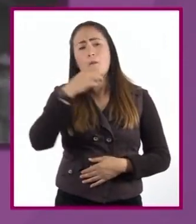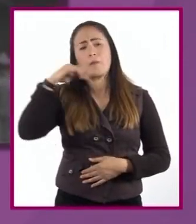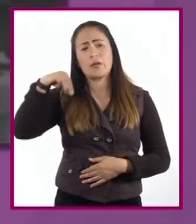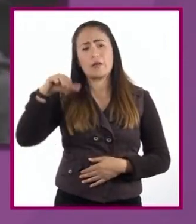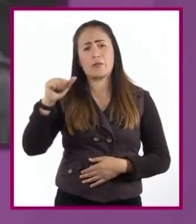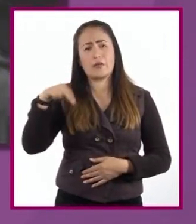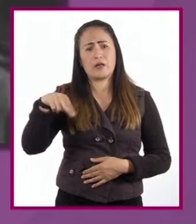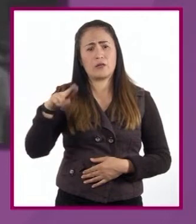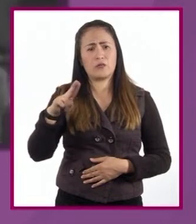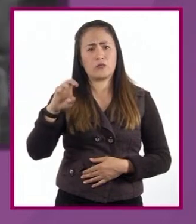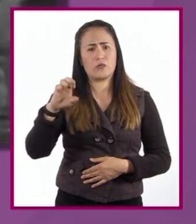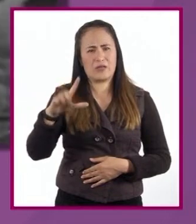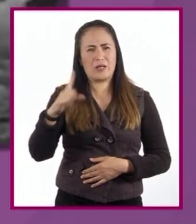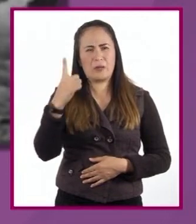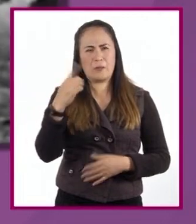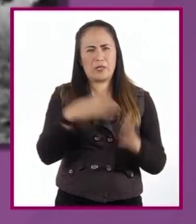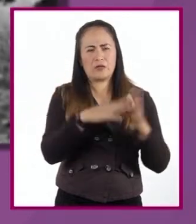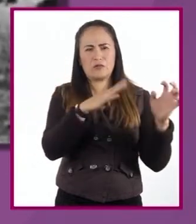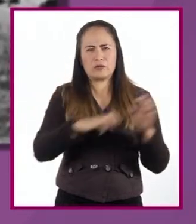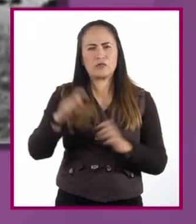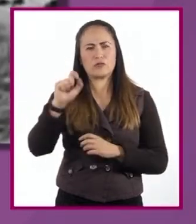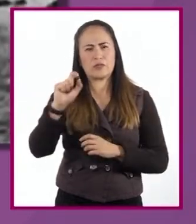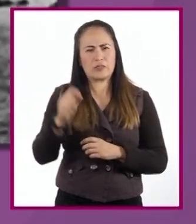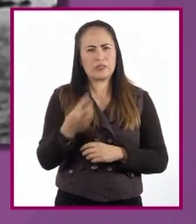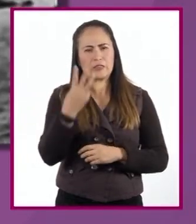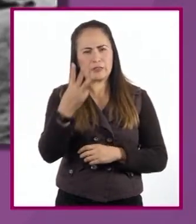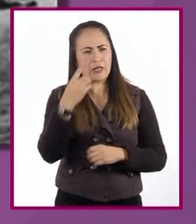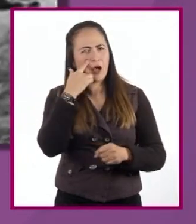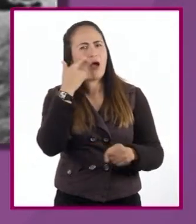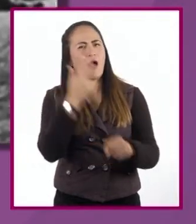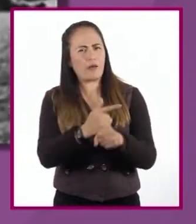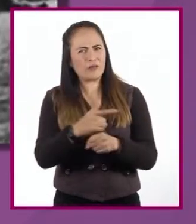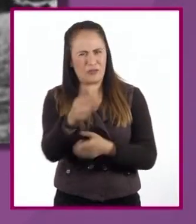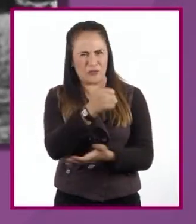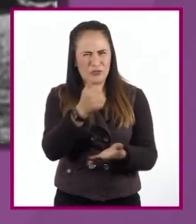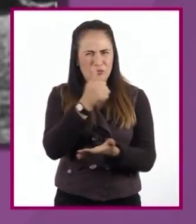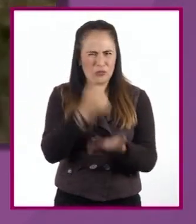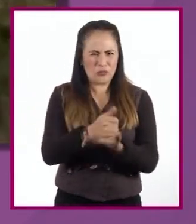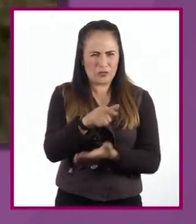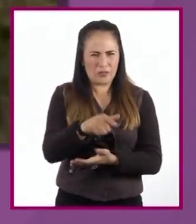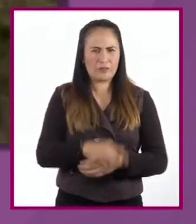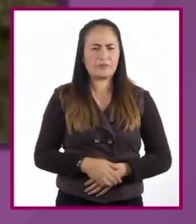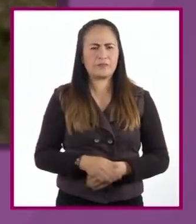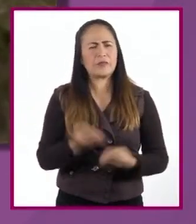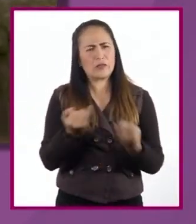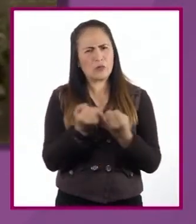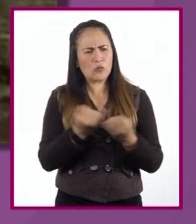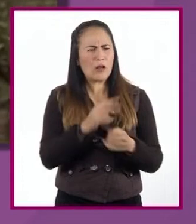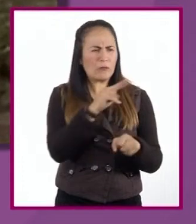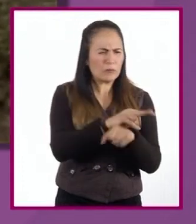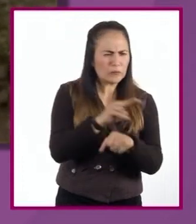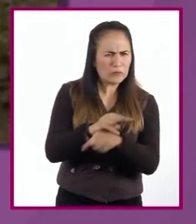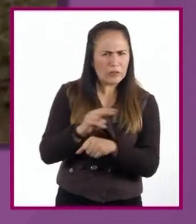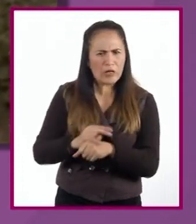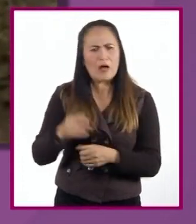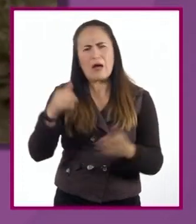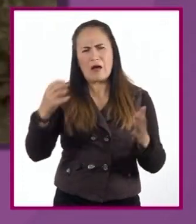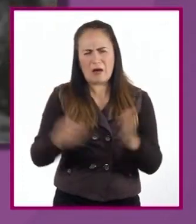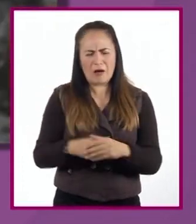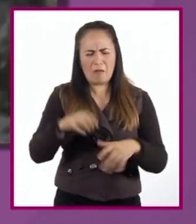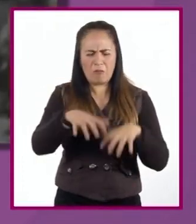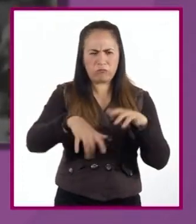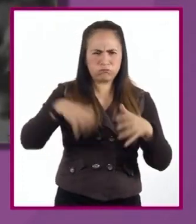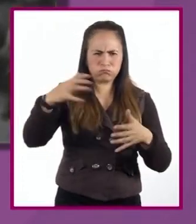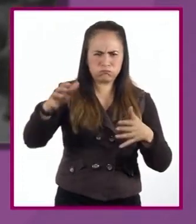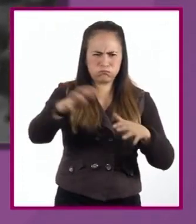en 1923. Bajo sus órdenes va a estar Byron Cumming, que es el que empieza a hacer una excavación de lo que sería el gran monumento